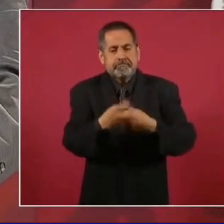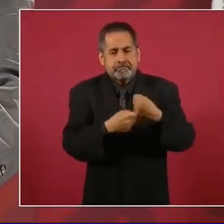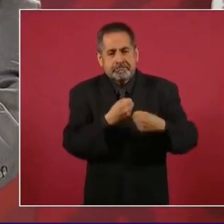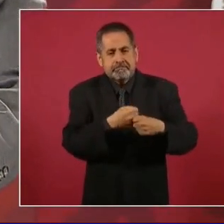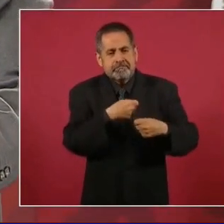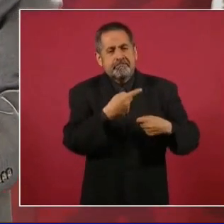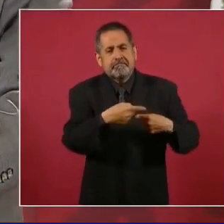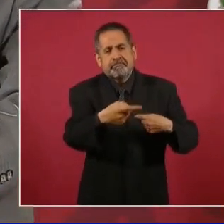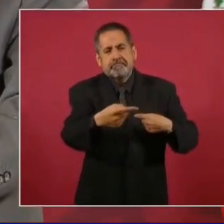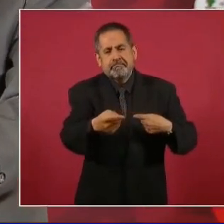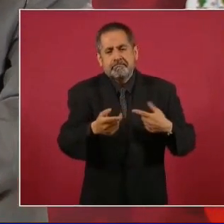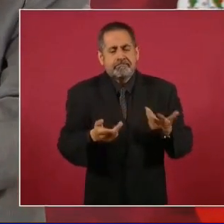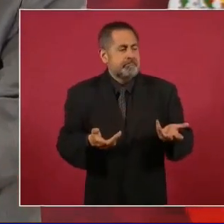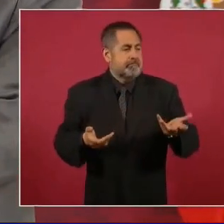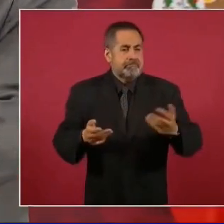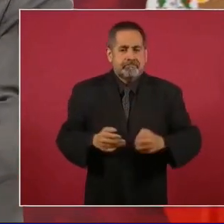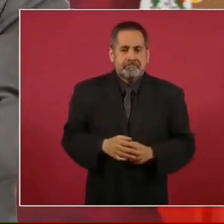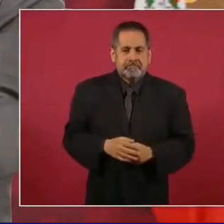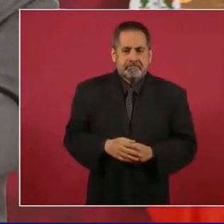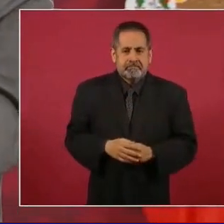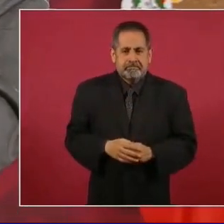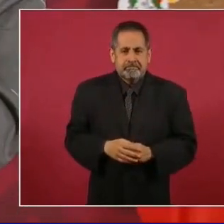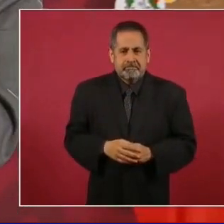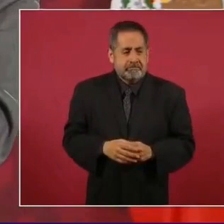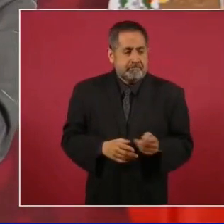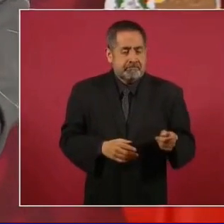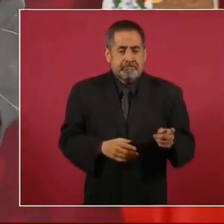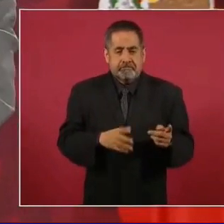y no se les puede